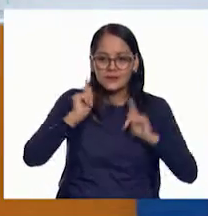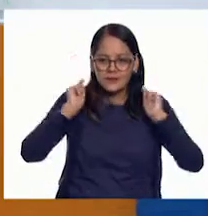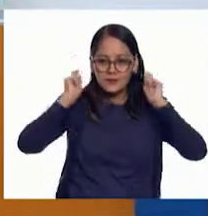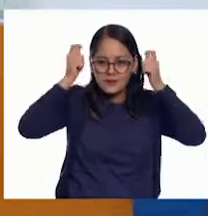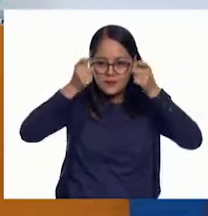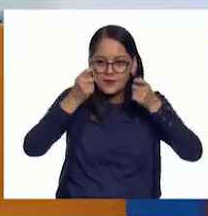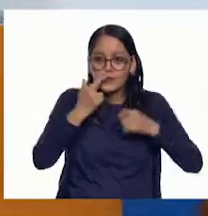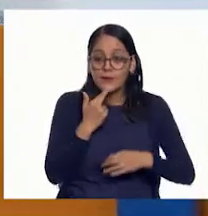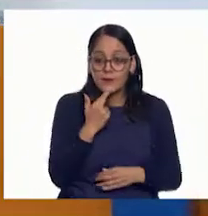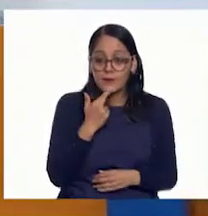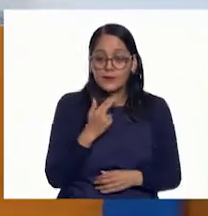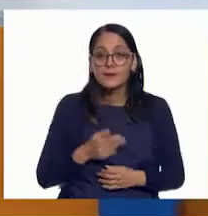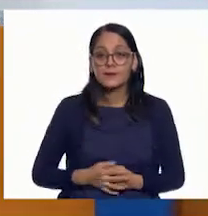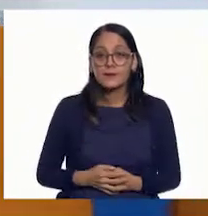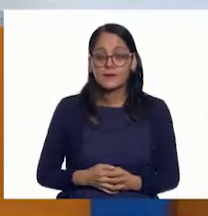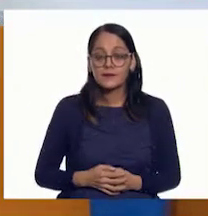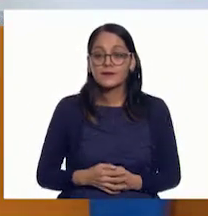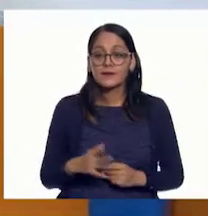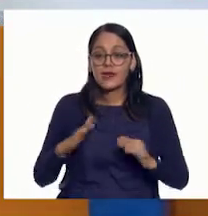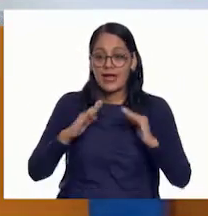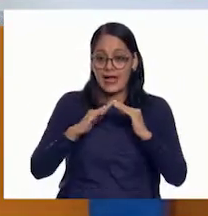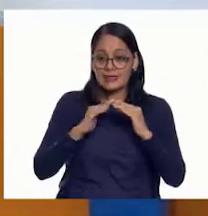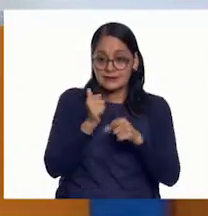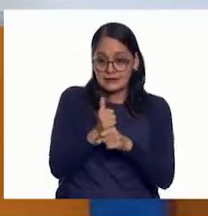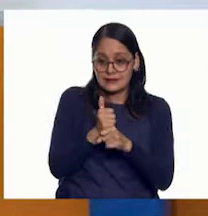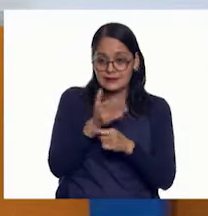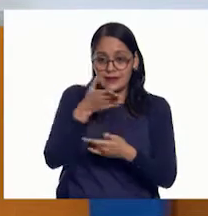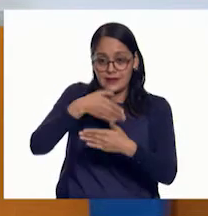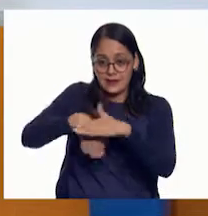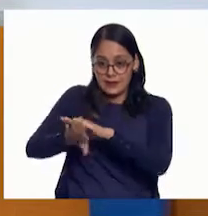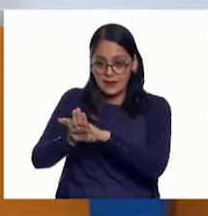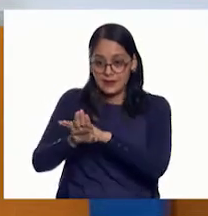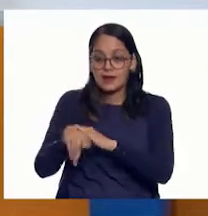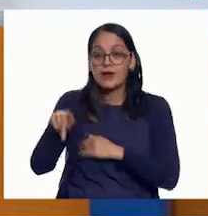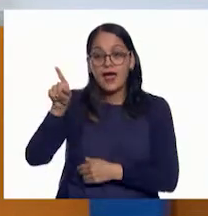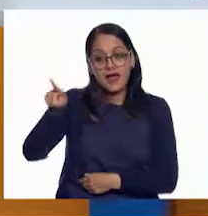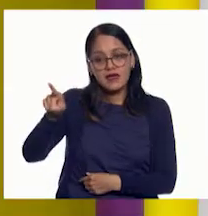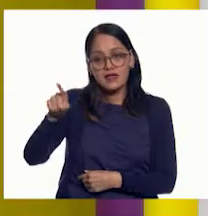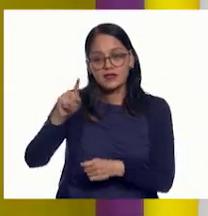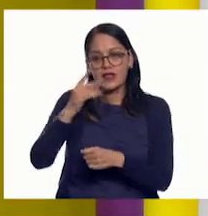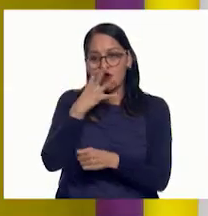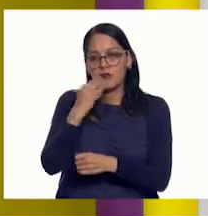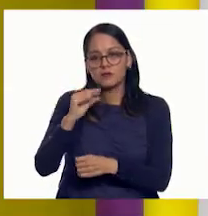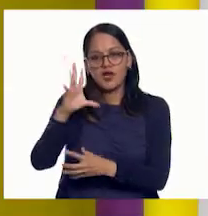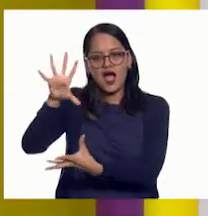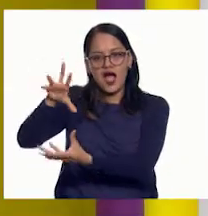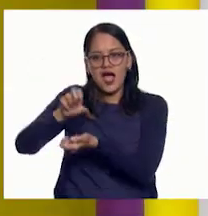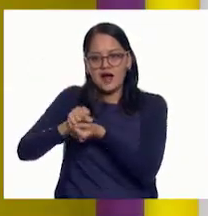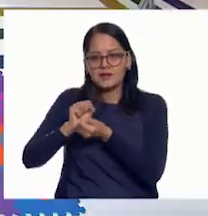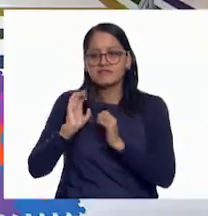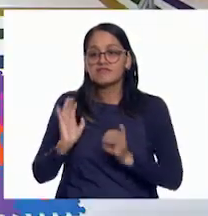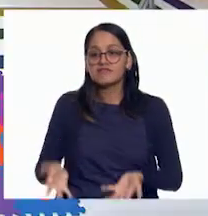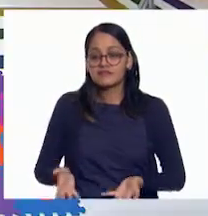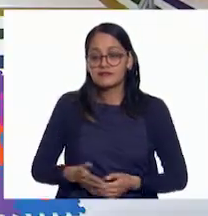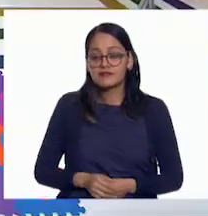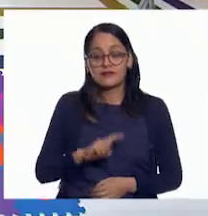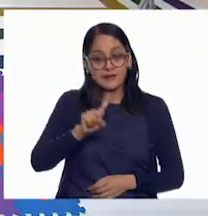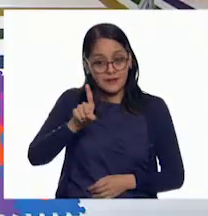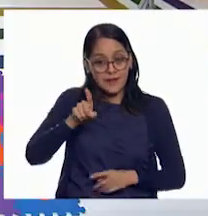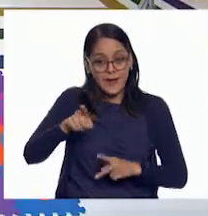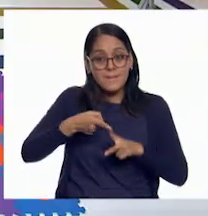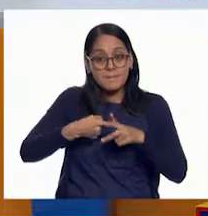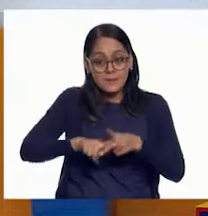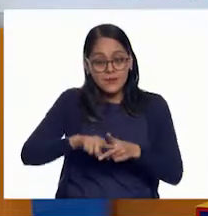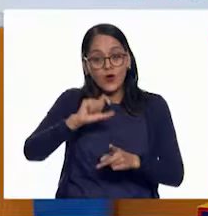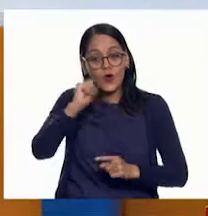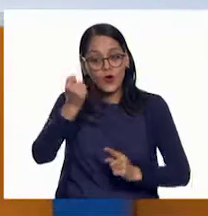llega a la casa de la abuelita, pero el lobo ya se la comió. Así es. Y entonces ahí empieza otro diálogo,